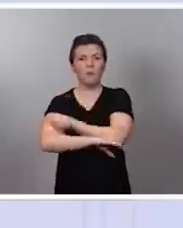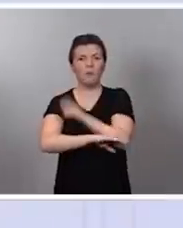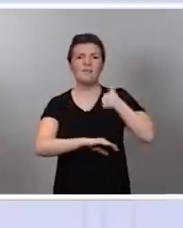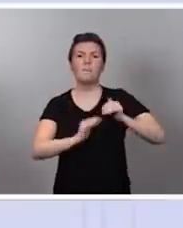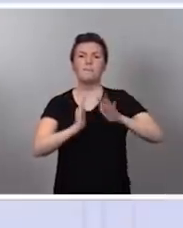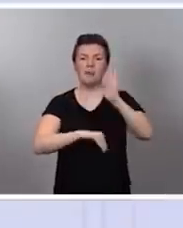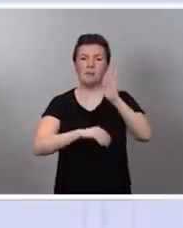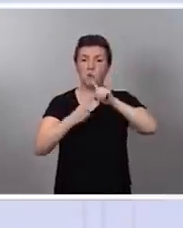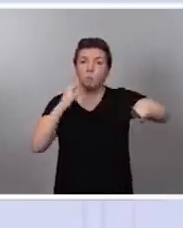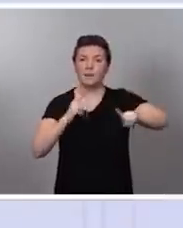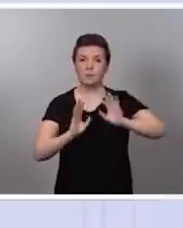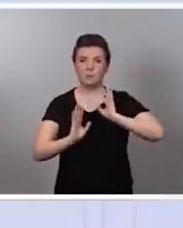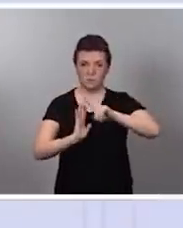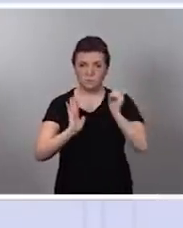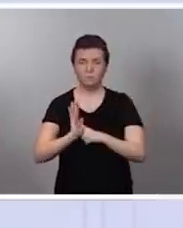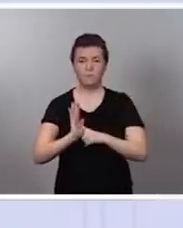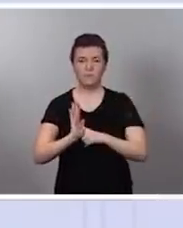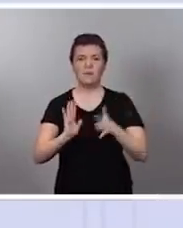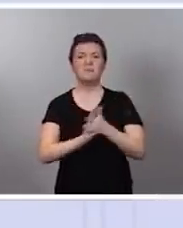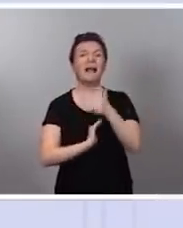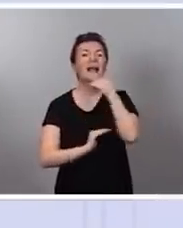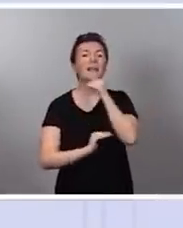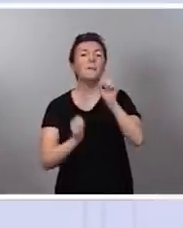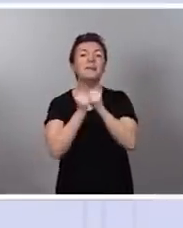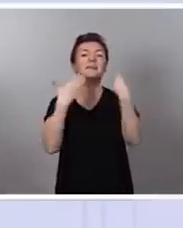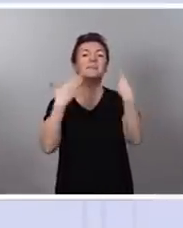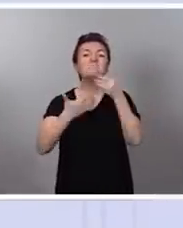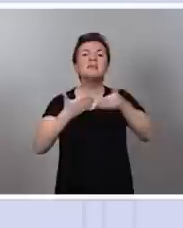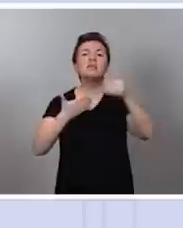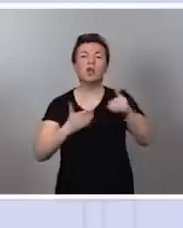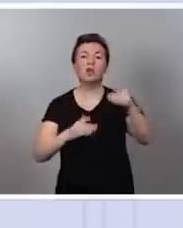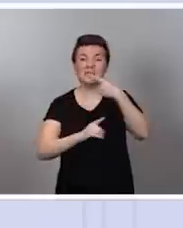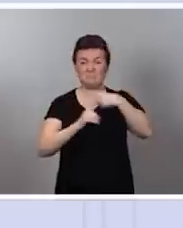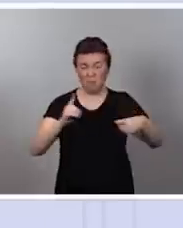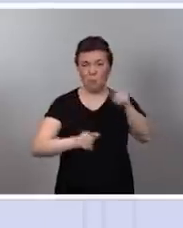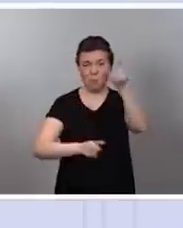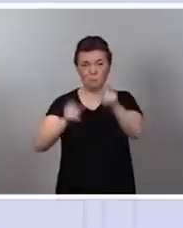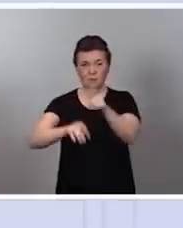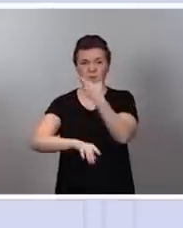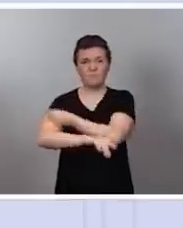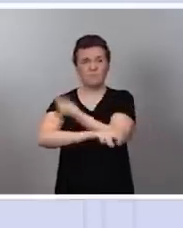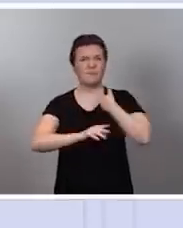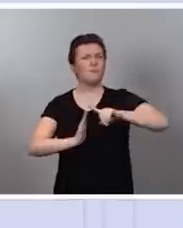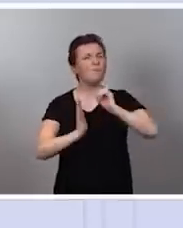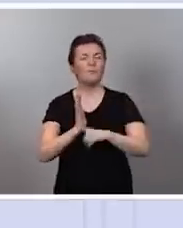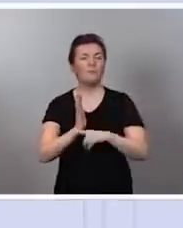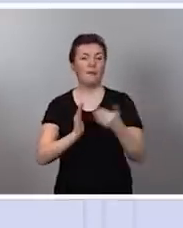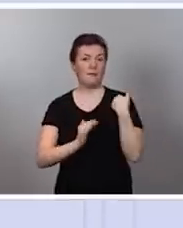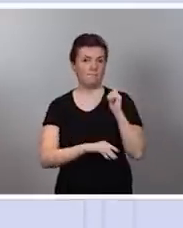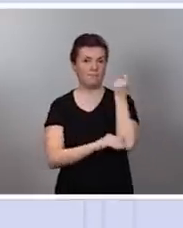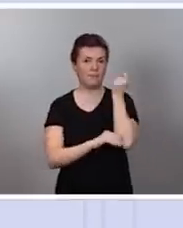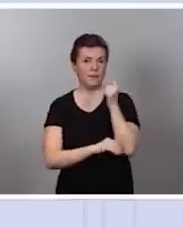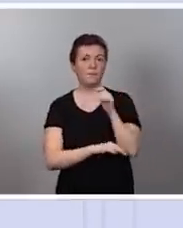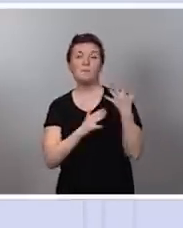sean, precisamente, quienes tienen la obligación de protegerlas en una forma absoluta. Y, en estos momentos, lo que estamos viendo es que, efectivamente, el Gobierno no quiere